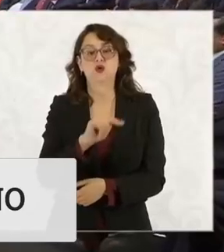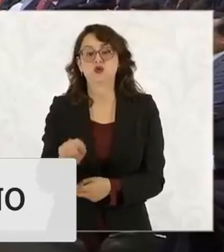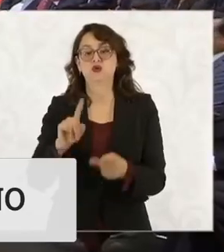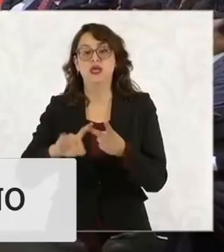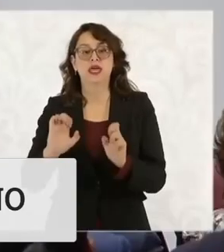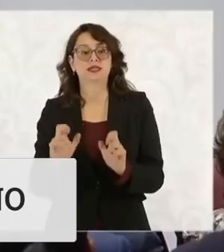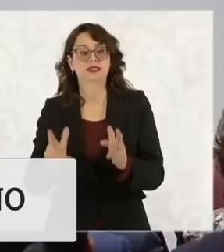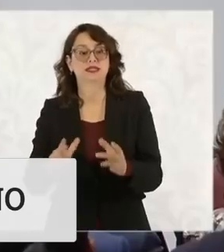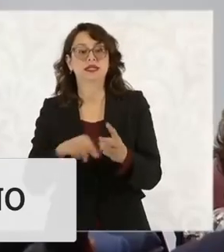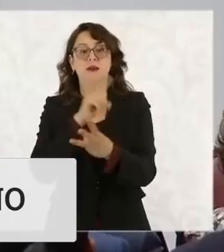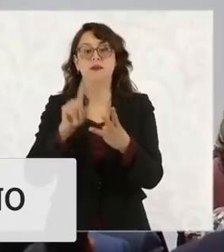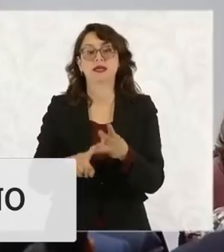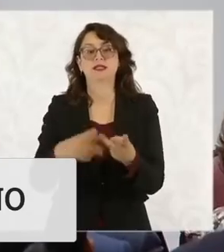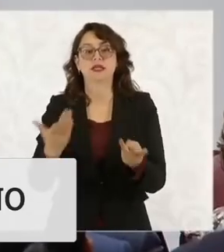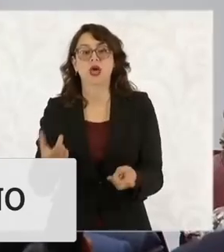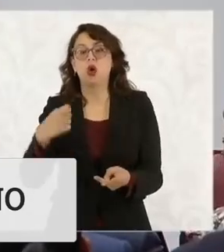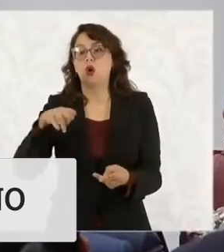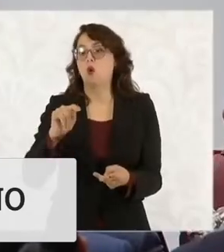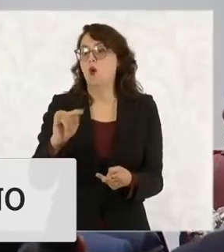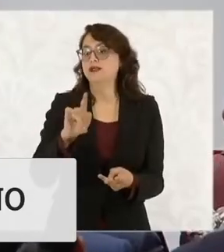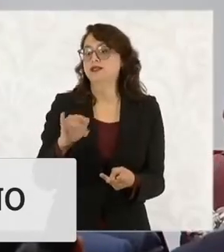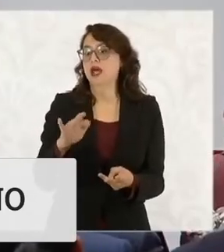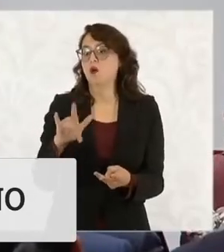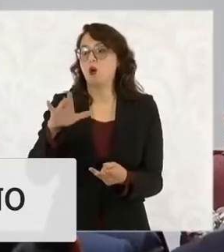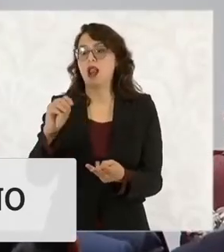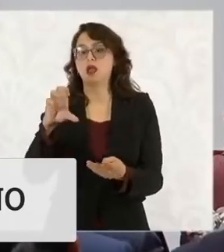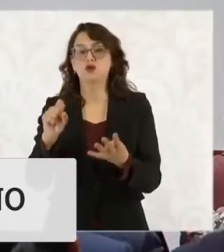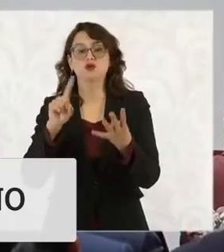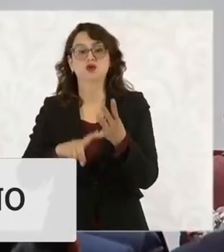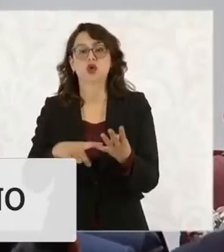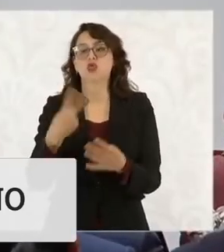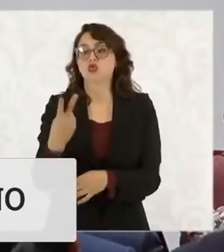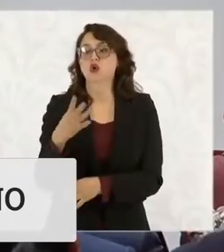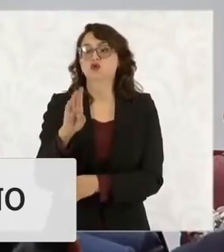y Dos Bocas. En el Golfo de México,